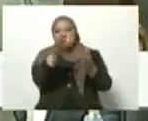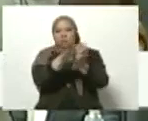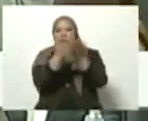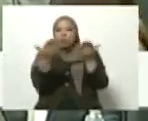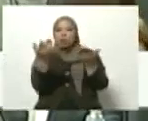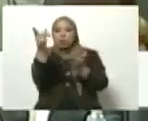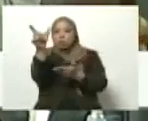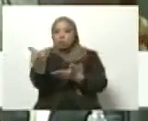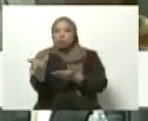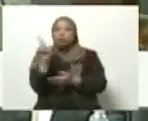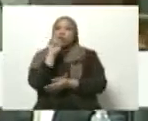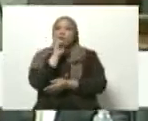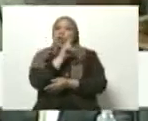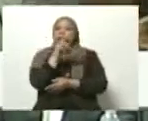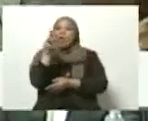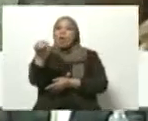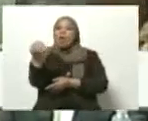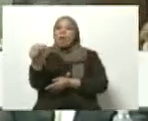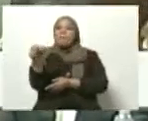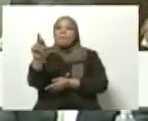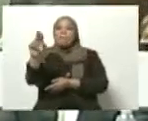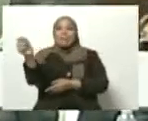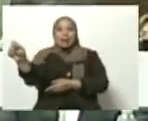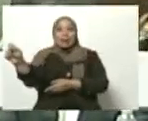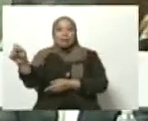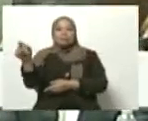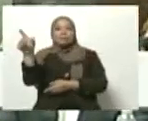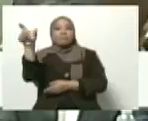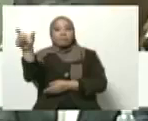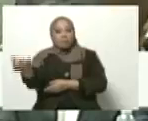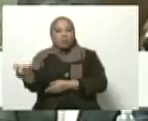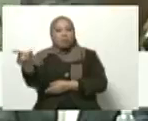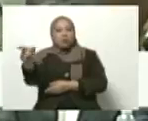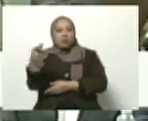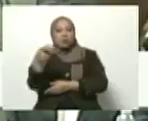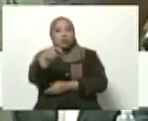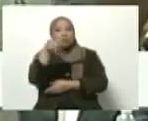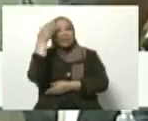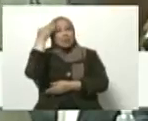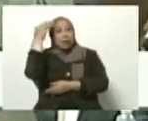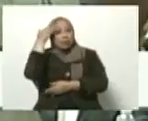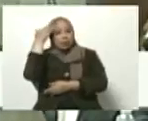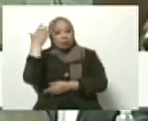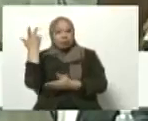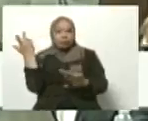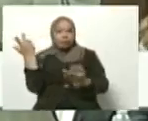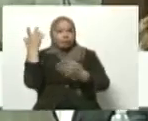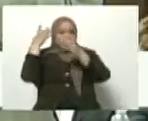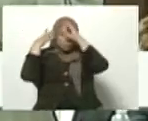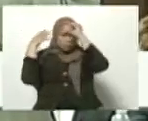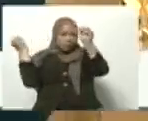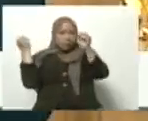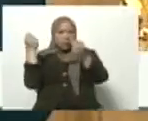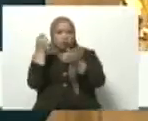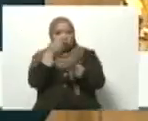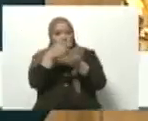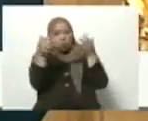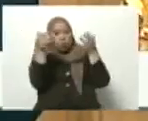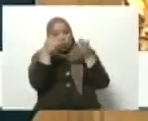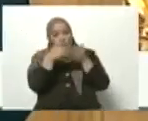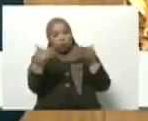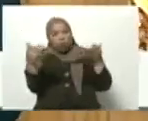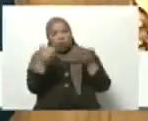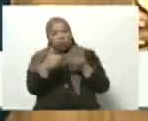Esper. Pero resulta, señor embajador, que cuando se redactaron estos